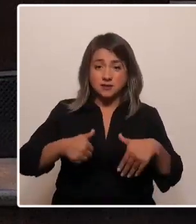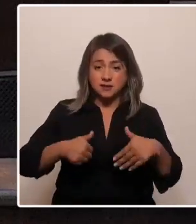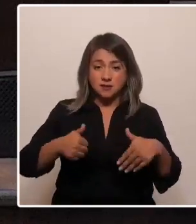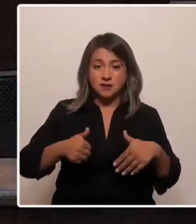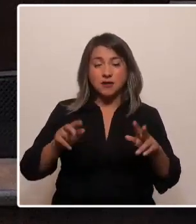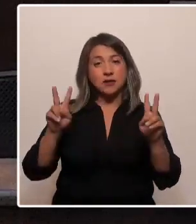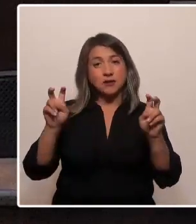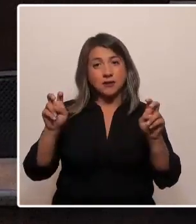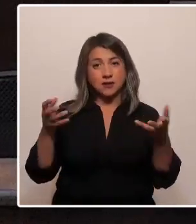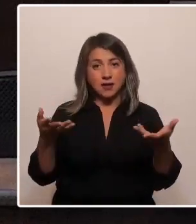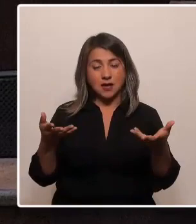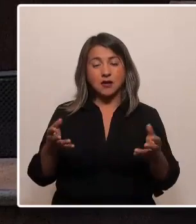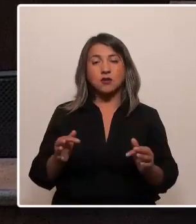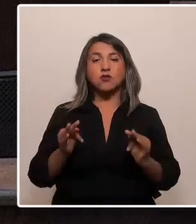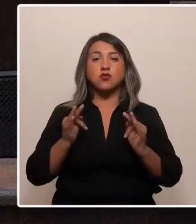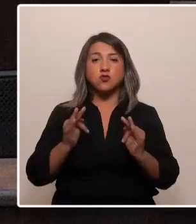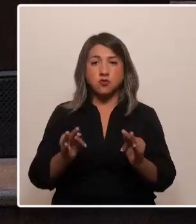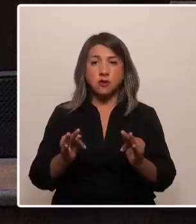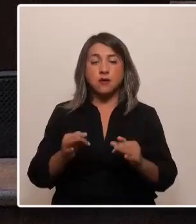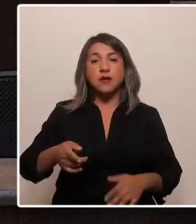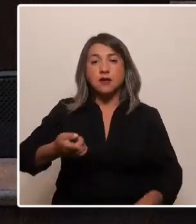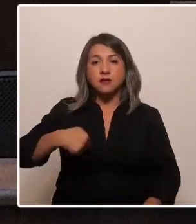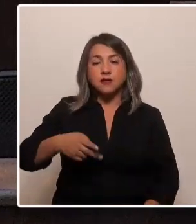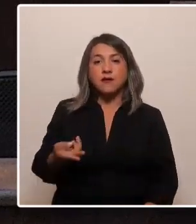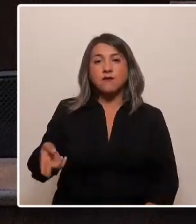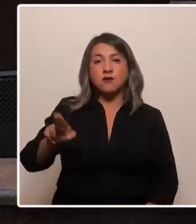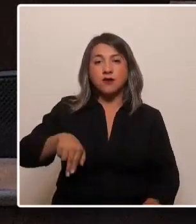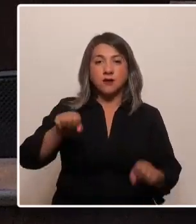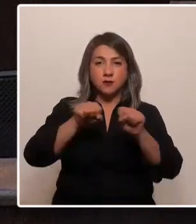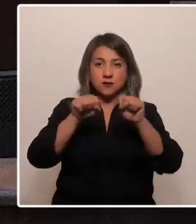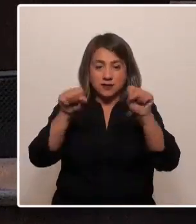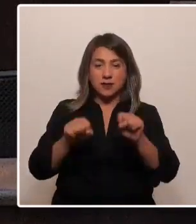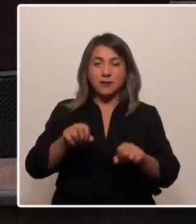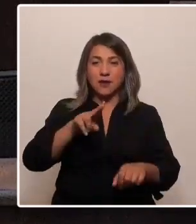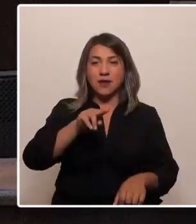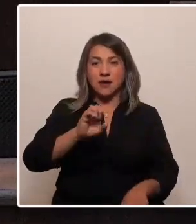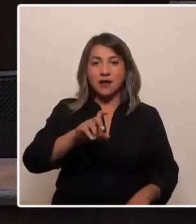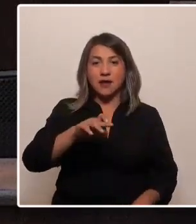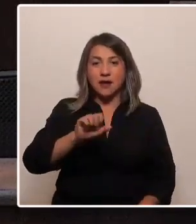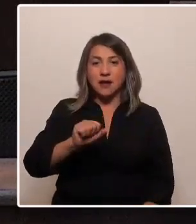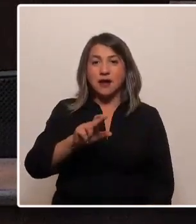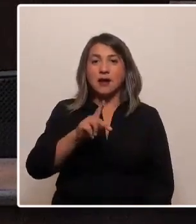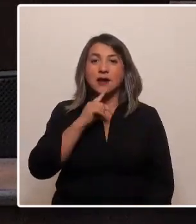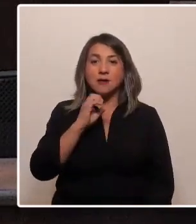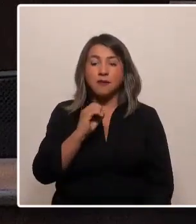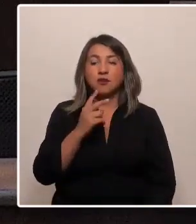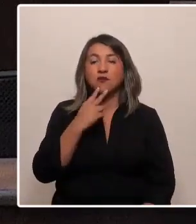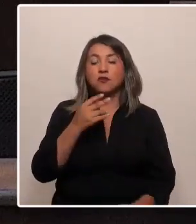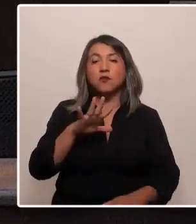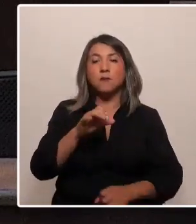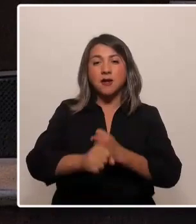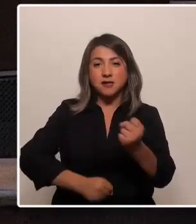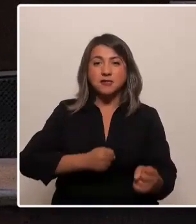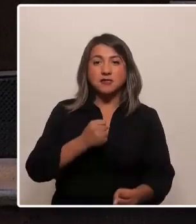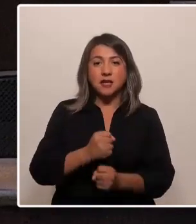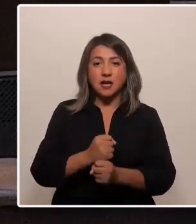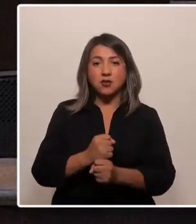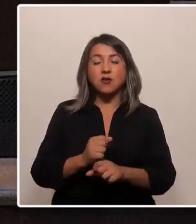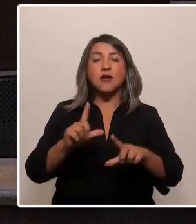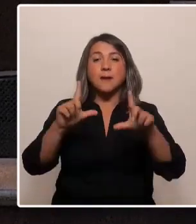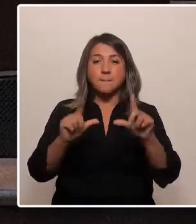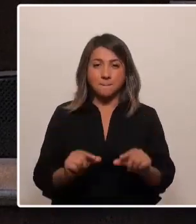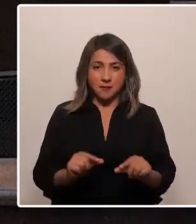comillas, nunca más vamos a poder volver a un sistema de reparto. Vamos viviendo más años y los trabajadores activos van a ser menos que los